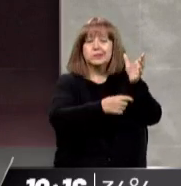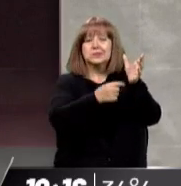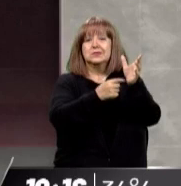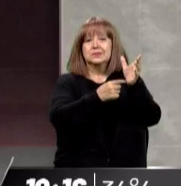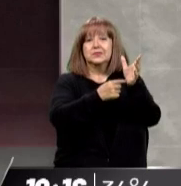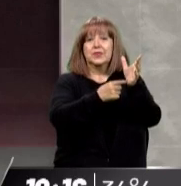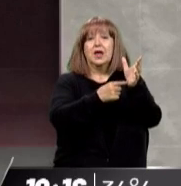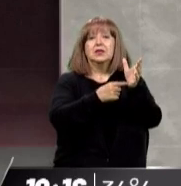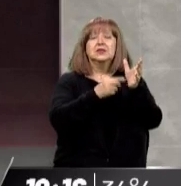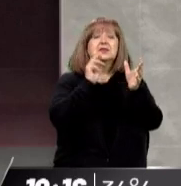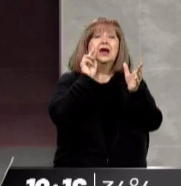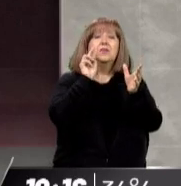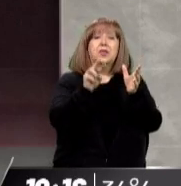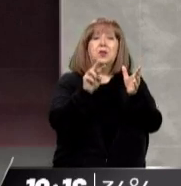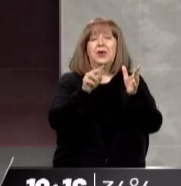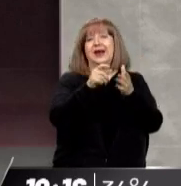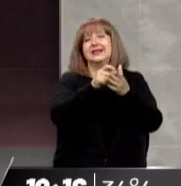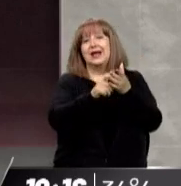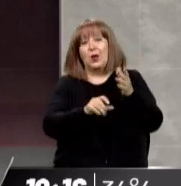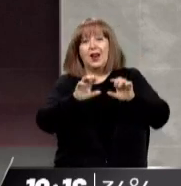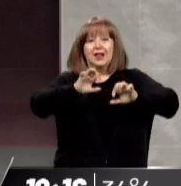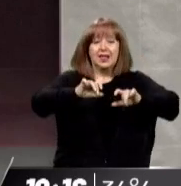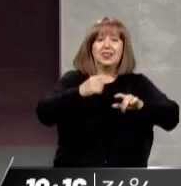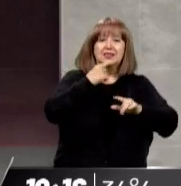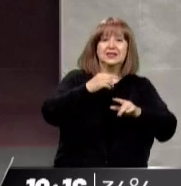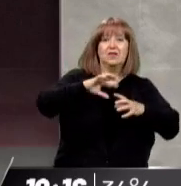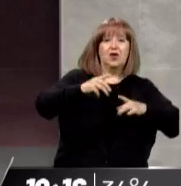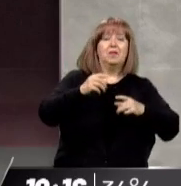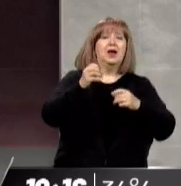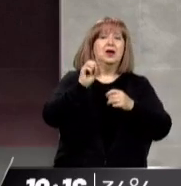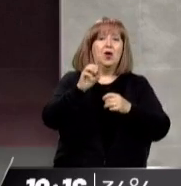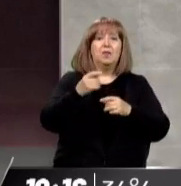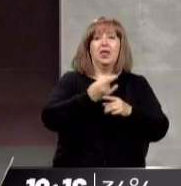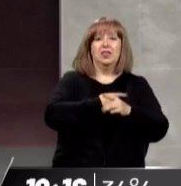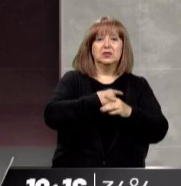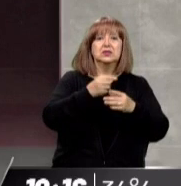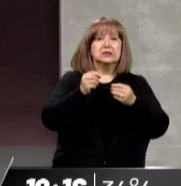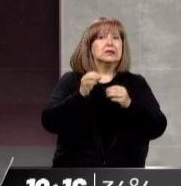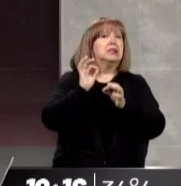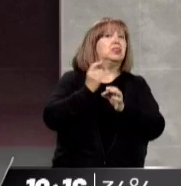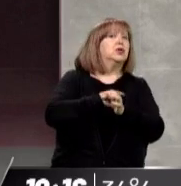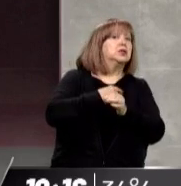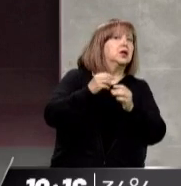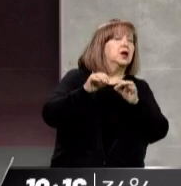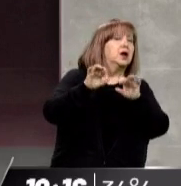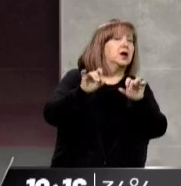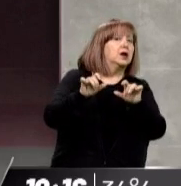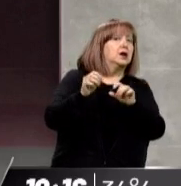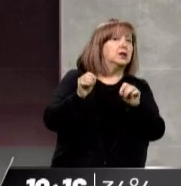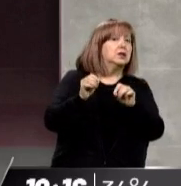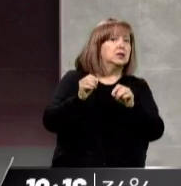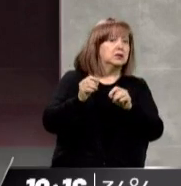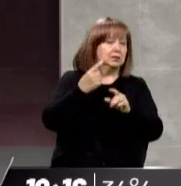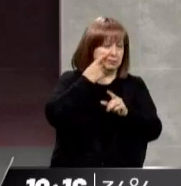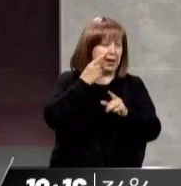abierta en alguna computadora, en algún otro celular, porque te dice el modelo del celular, te especifica todo eso. Entonces también podemos chequear dónde está abierta nuestra cuenta de Mercado